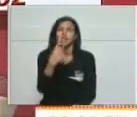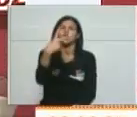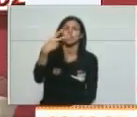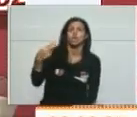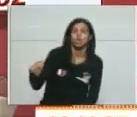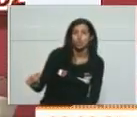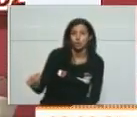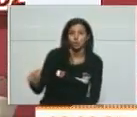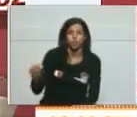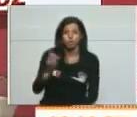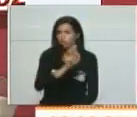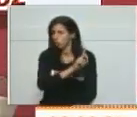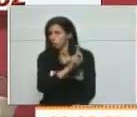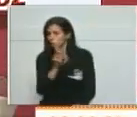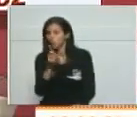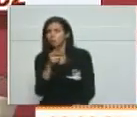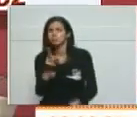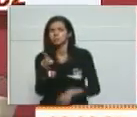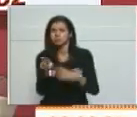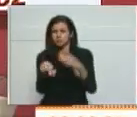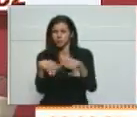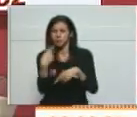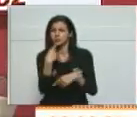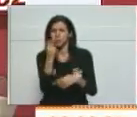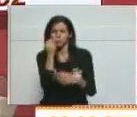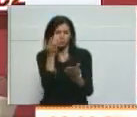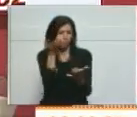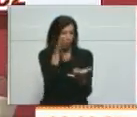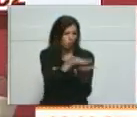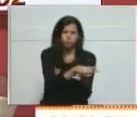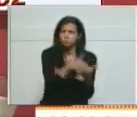No. ¿Y cómo es que después al instante el muchacho está muerto?